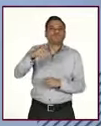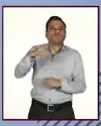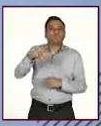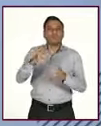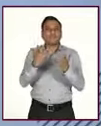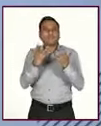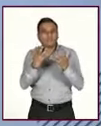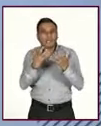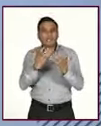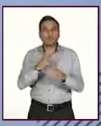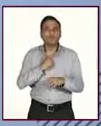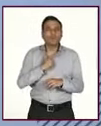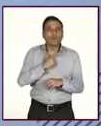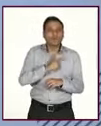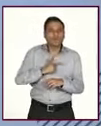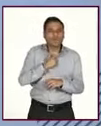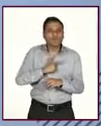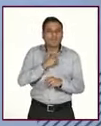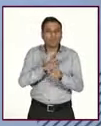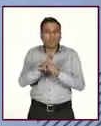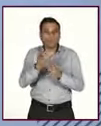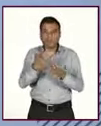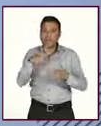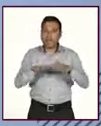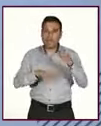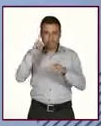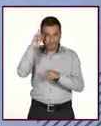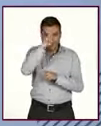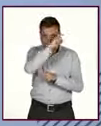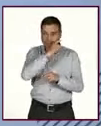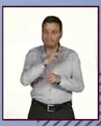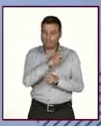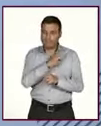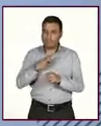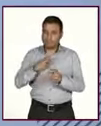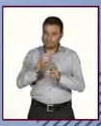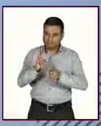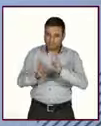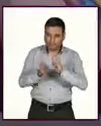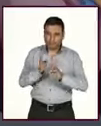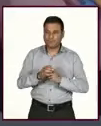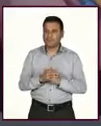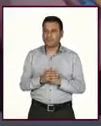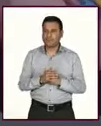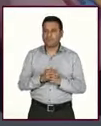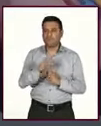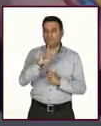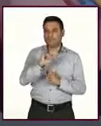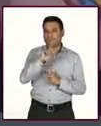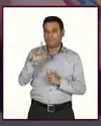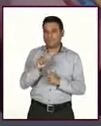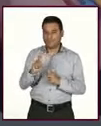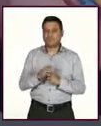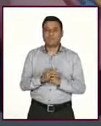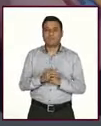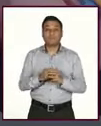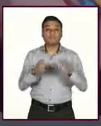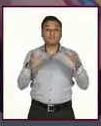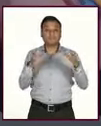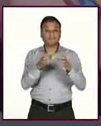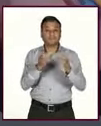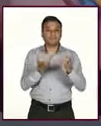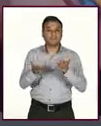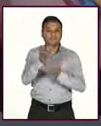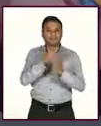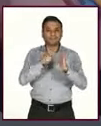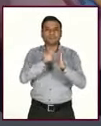deseos, sus placeres, que a veces es difícil porque son juventudes, pero hay que hablar. Liz González, ¿la convivencia comunitaria como la